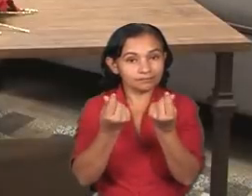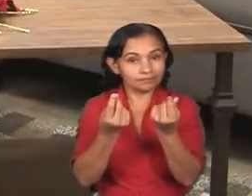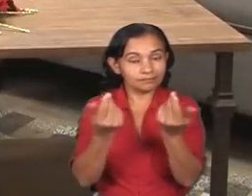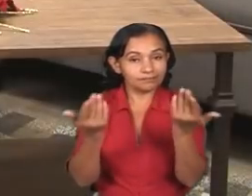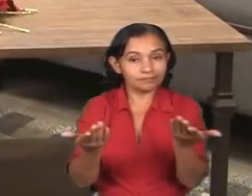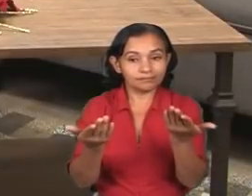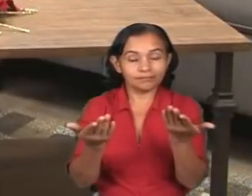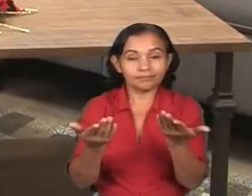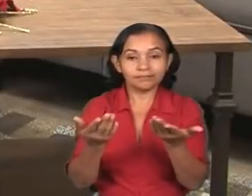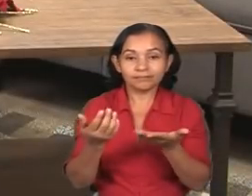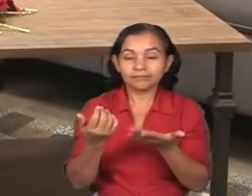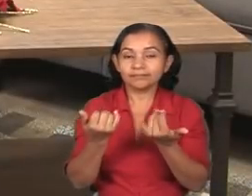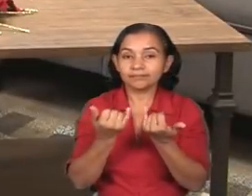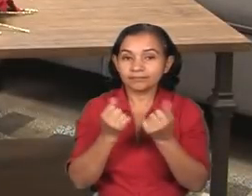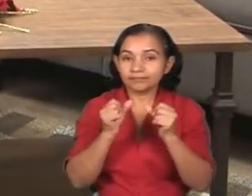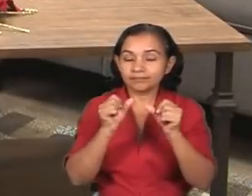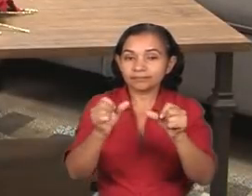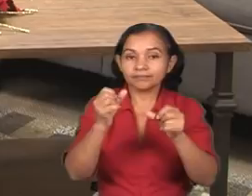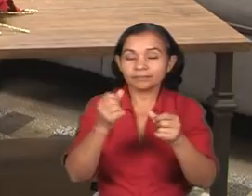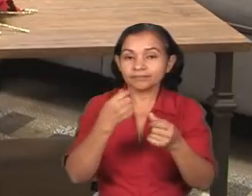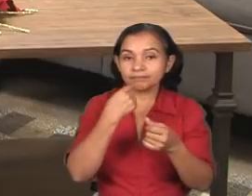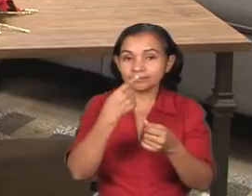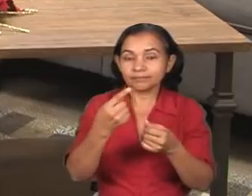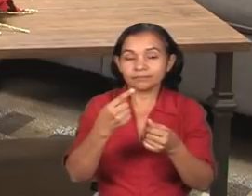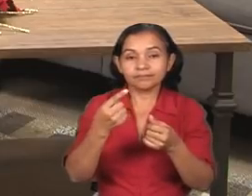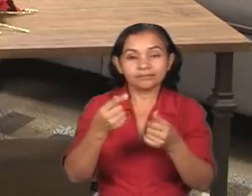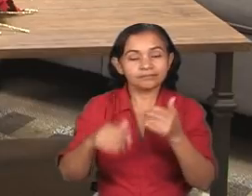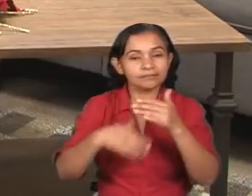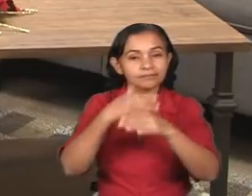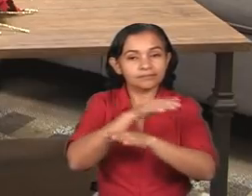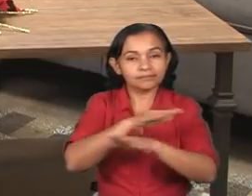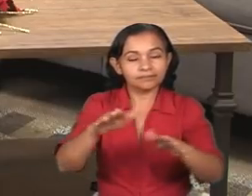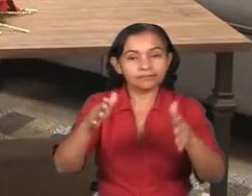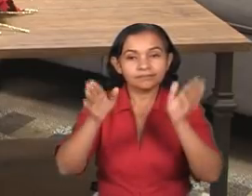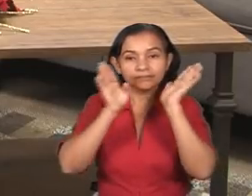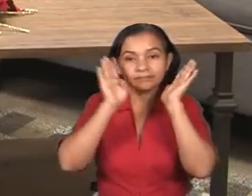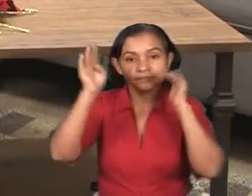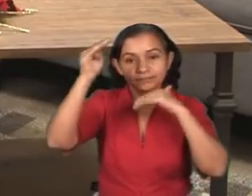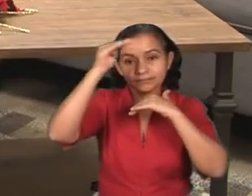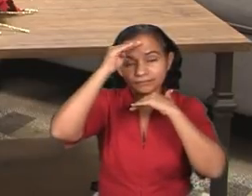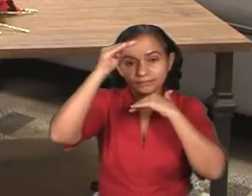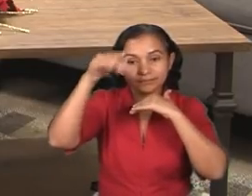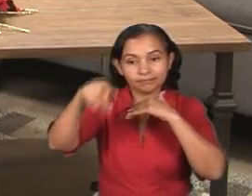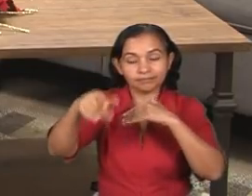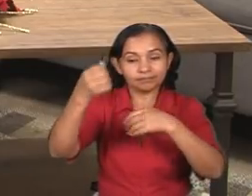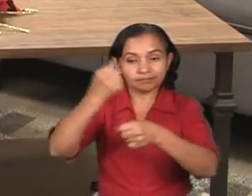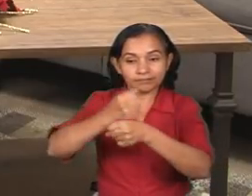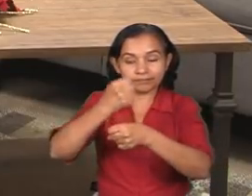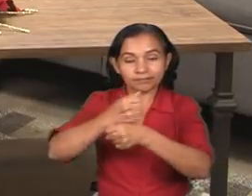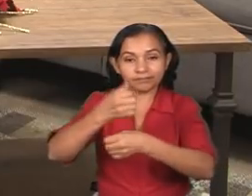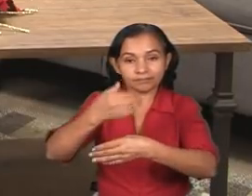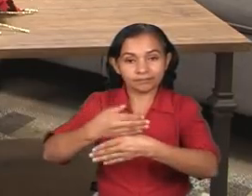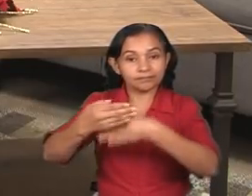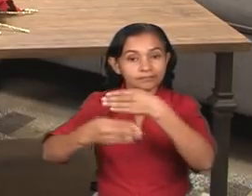de emprendimiento, que yo digo que al final, aunque la empresa privada, al que viene a